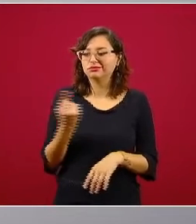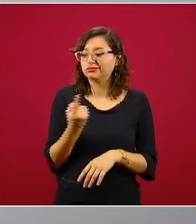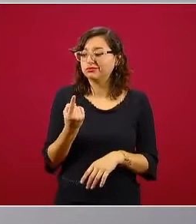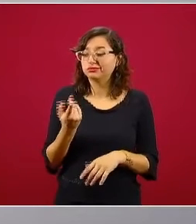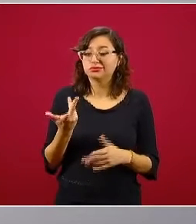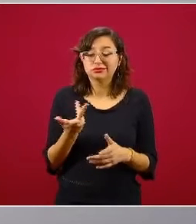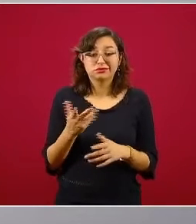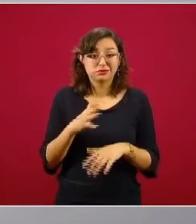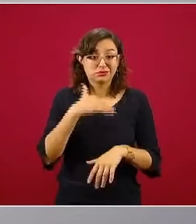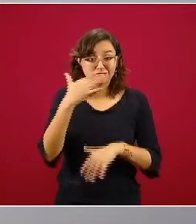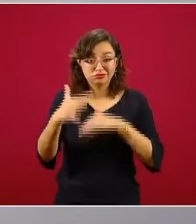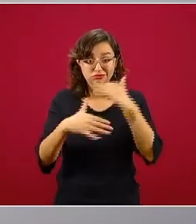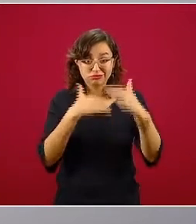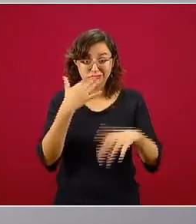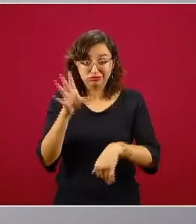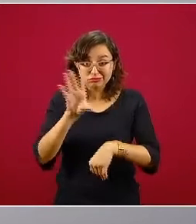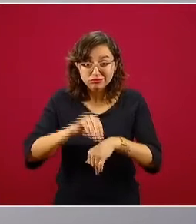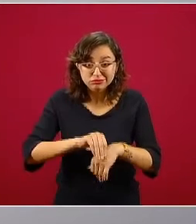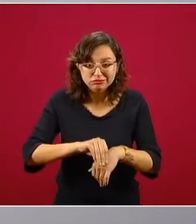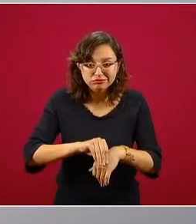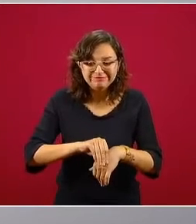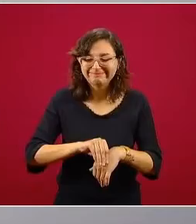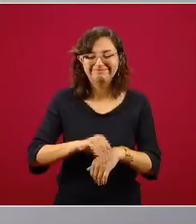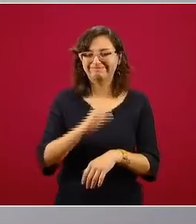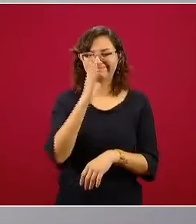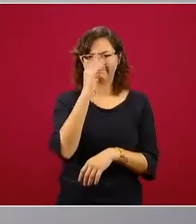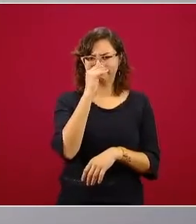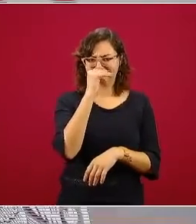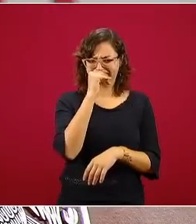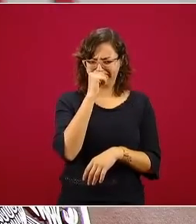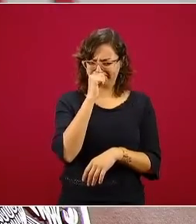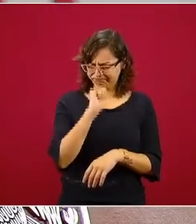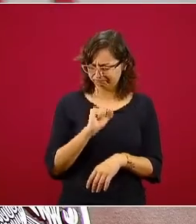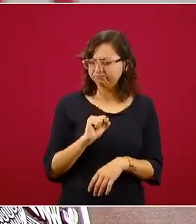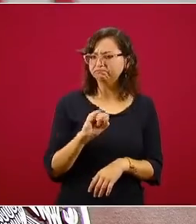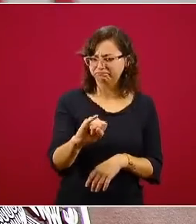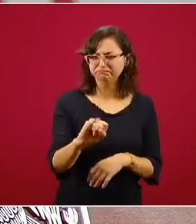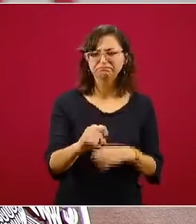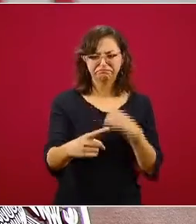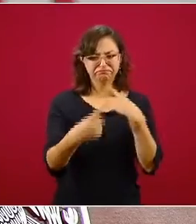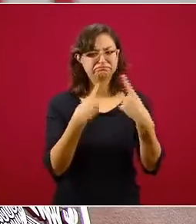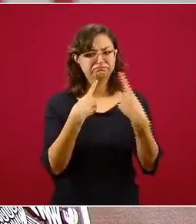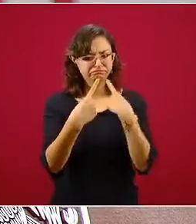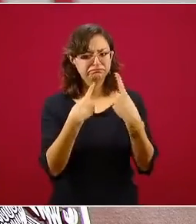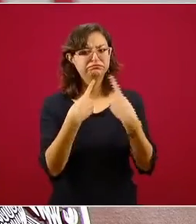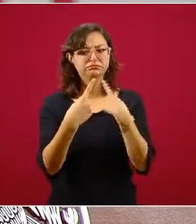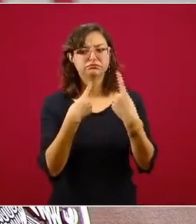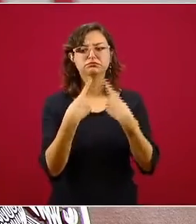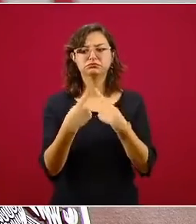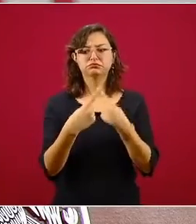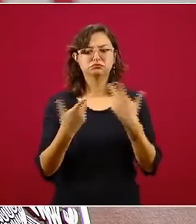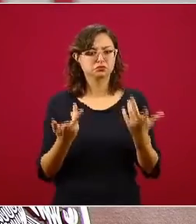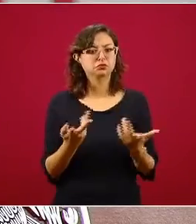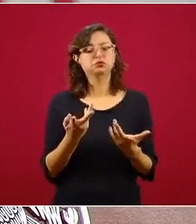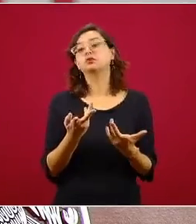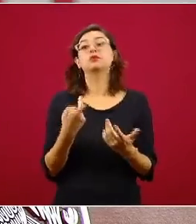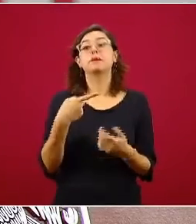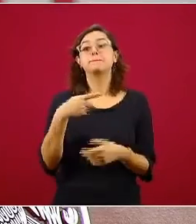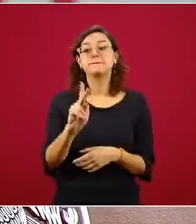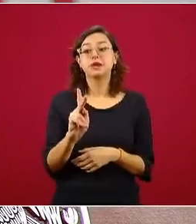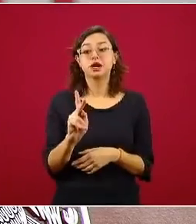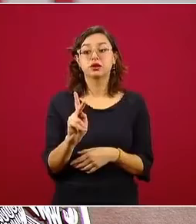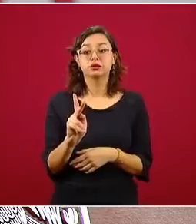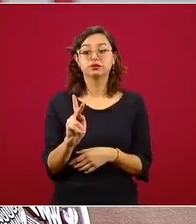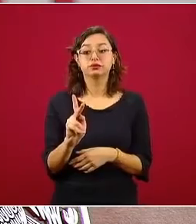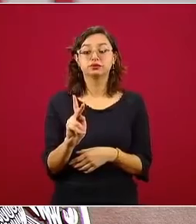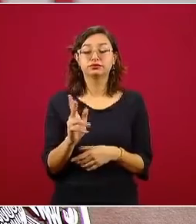la corrupción. Entonces, sí, al diálogo, sí, que se entienda